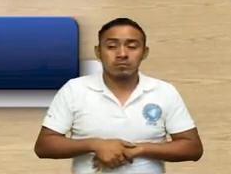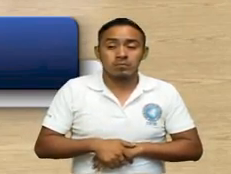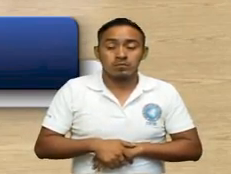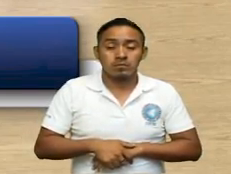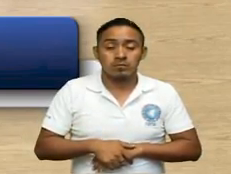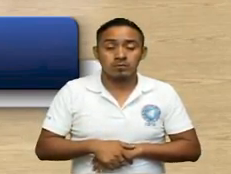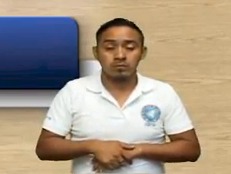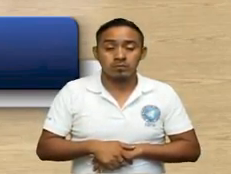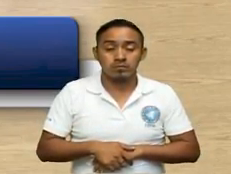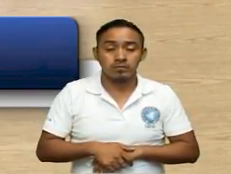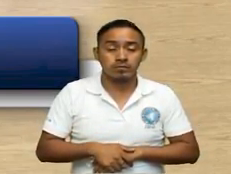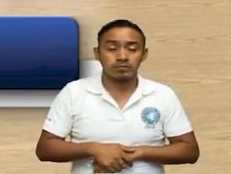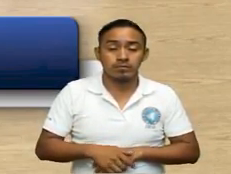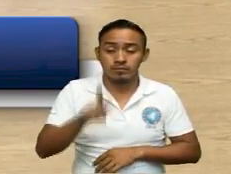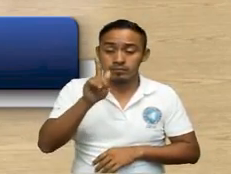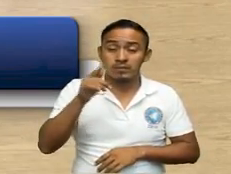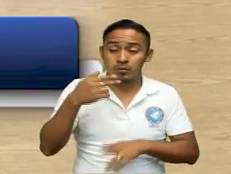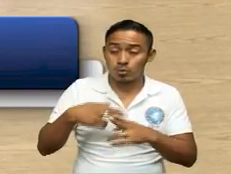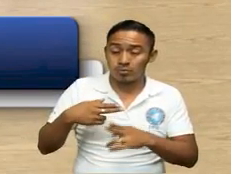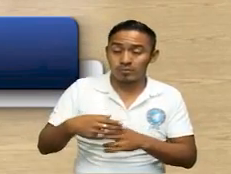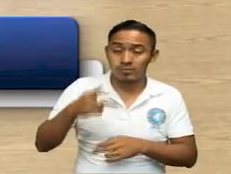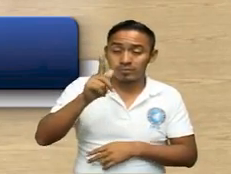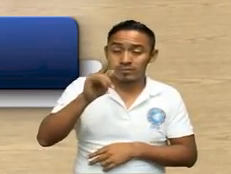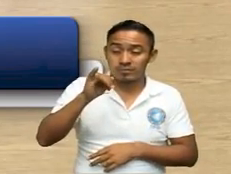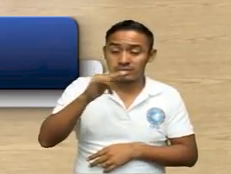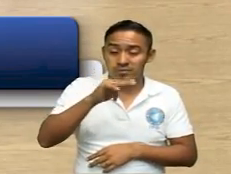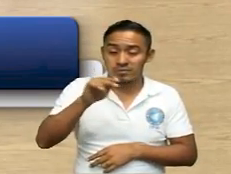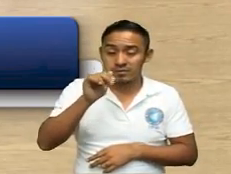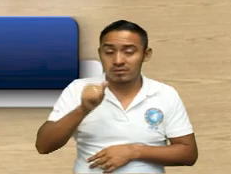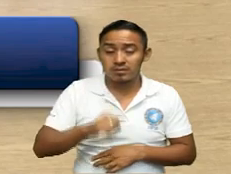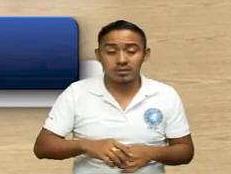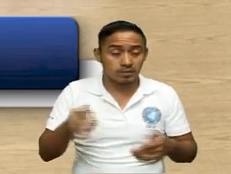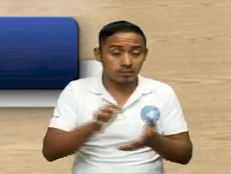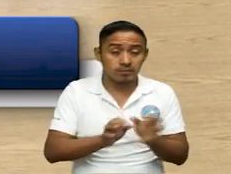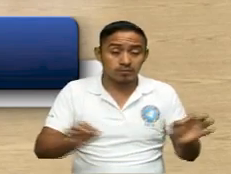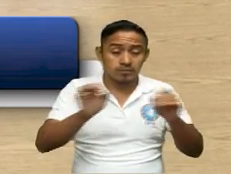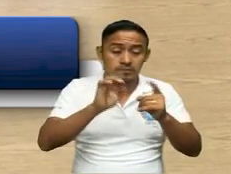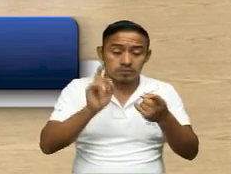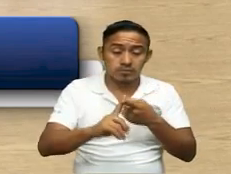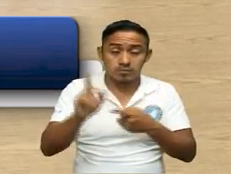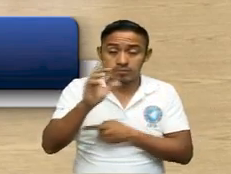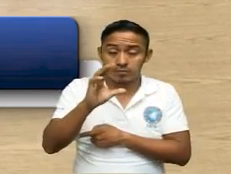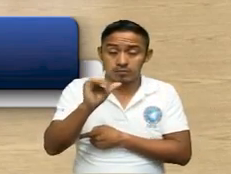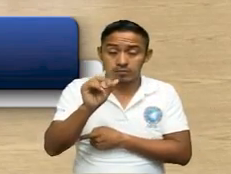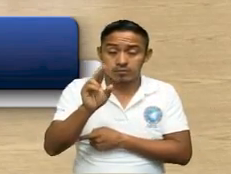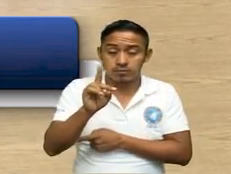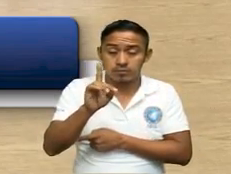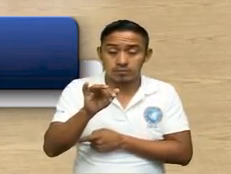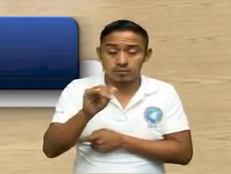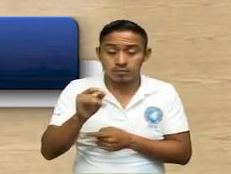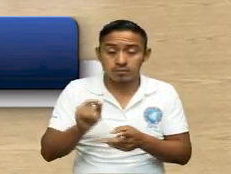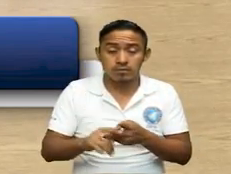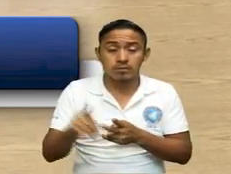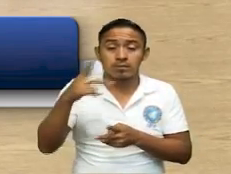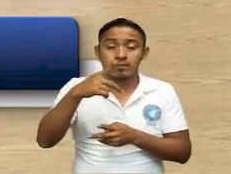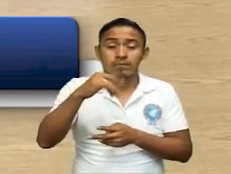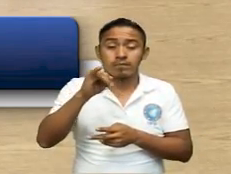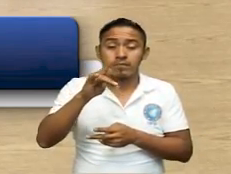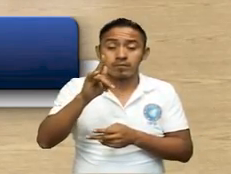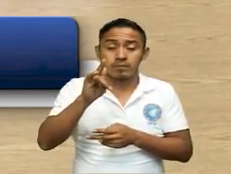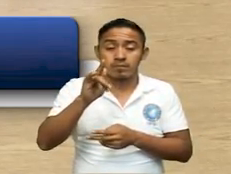La candidiasis, la tiña, esa es una tiña, ¿ya? Entonces, los básicos son la candidiasis, la pitiriasis